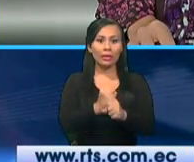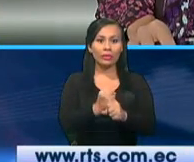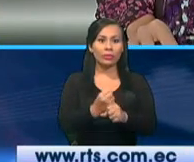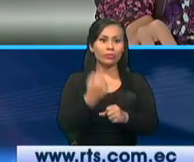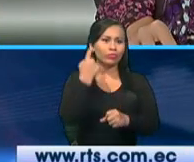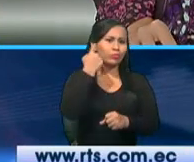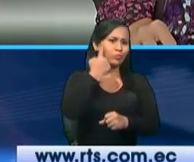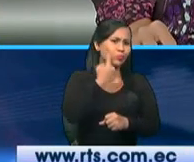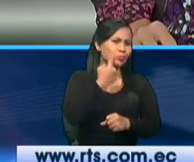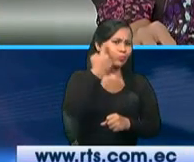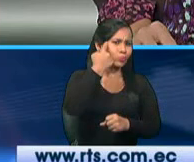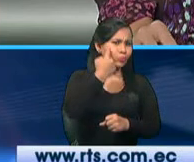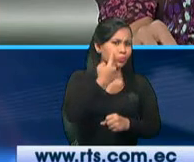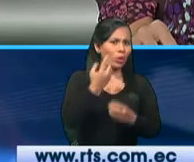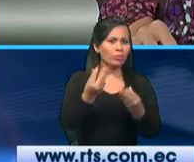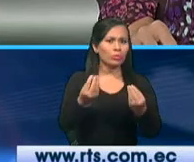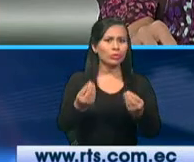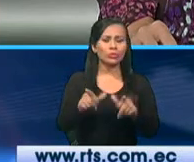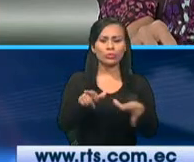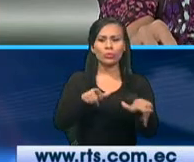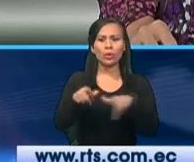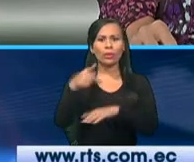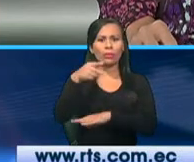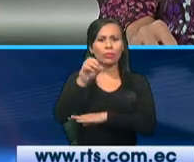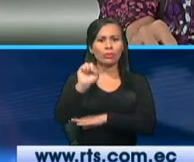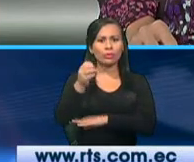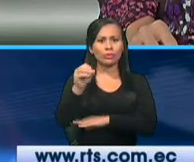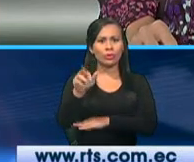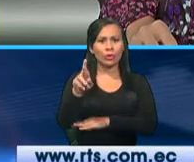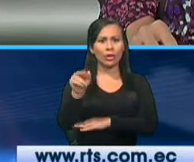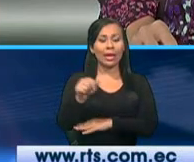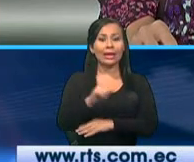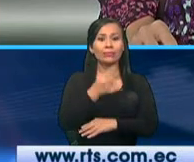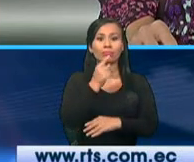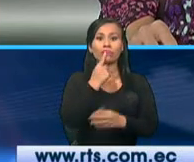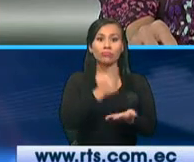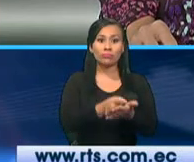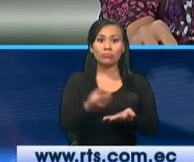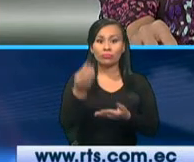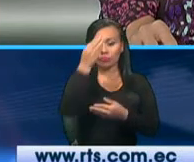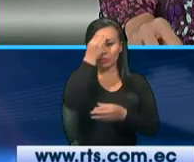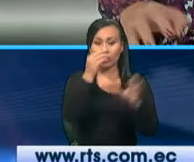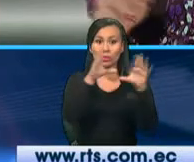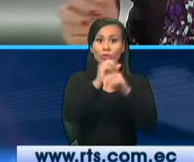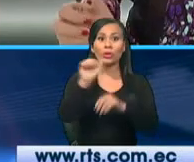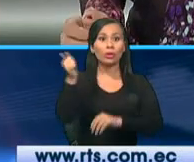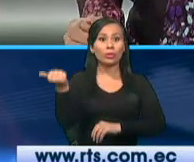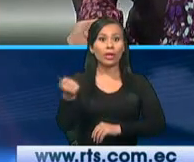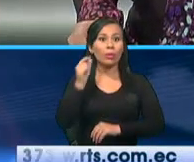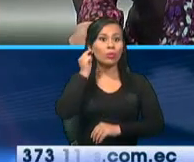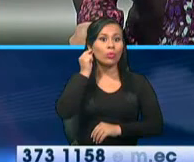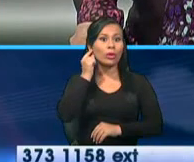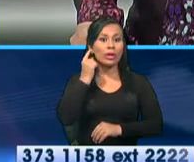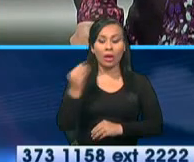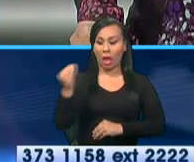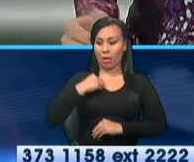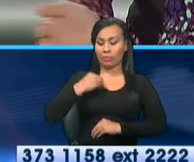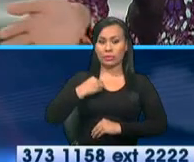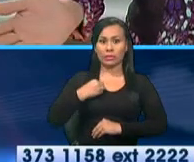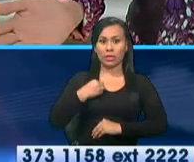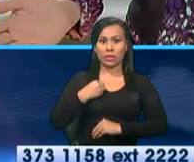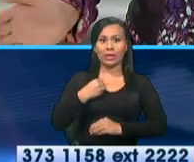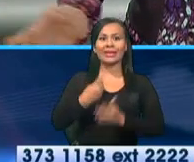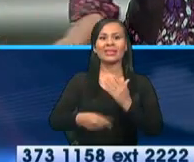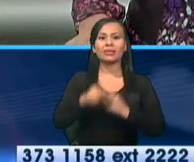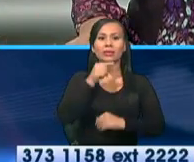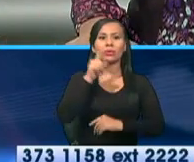Pozorja. María Mercedes y amigos, buenas noches. Según la perjudicada, otra mujer la agredió con un objeto cortopunzante y